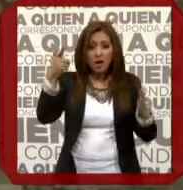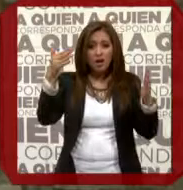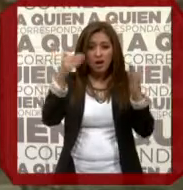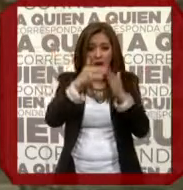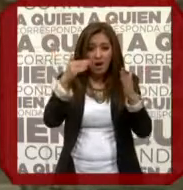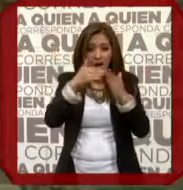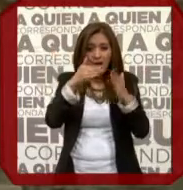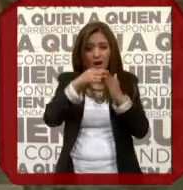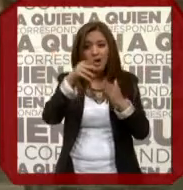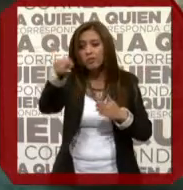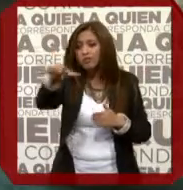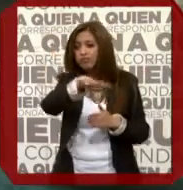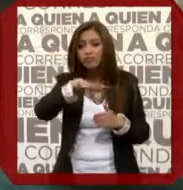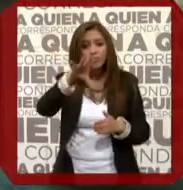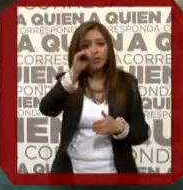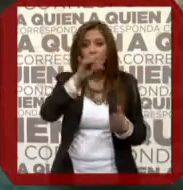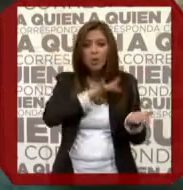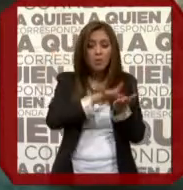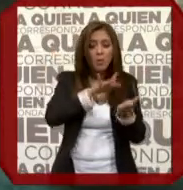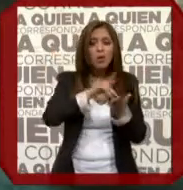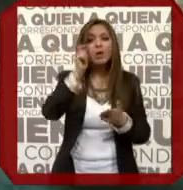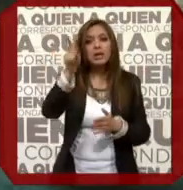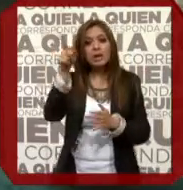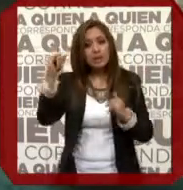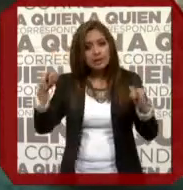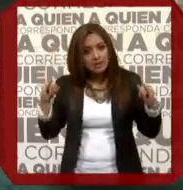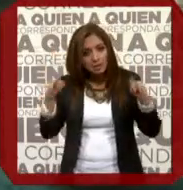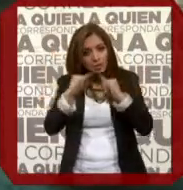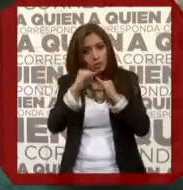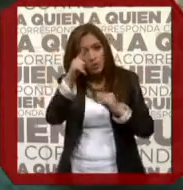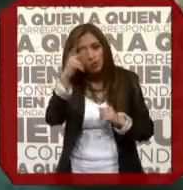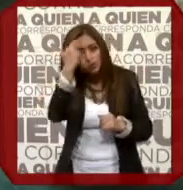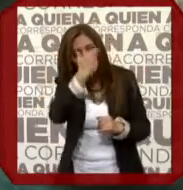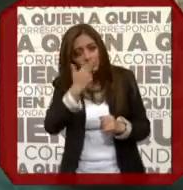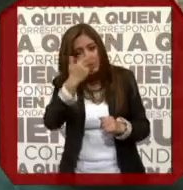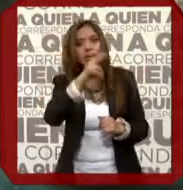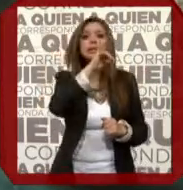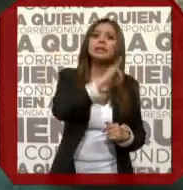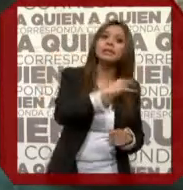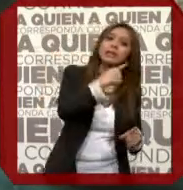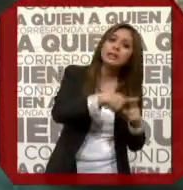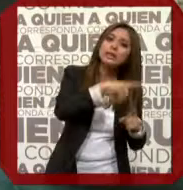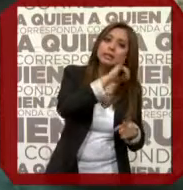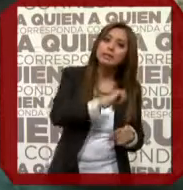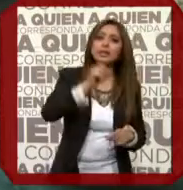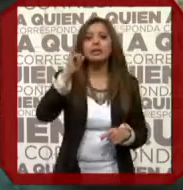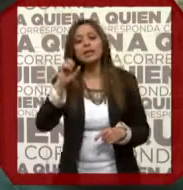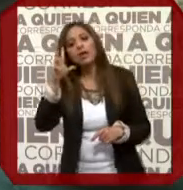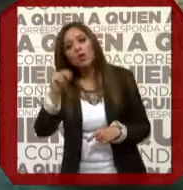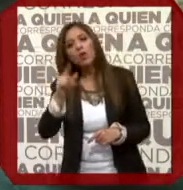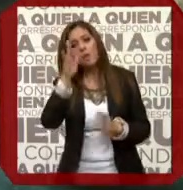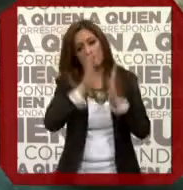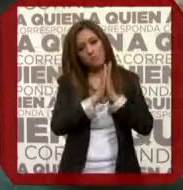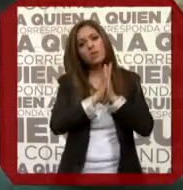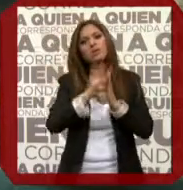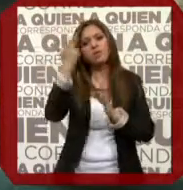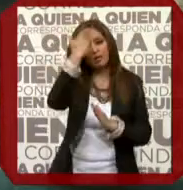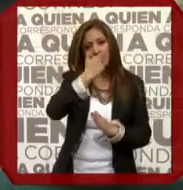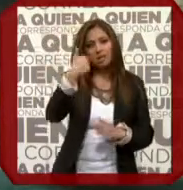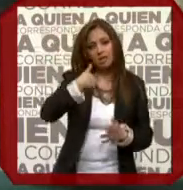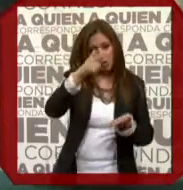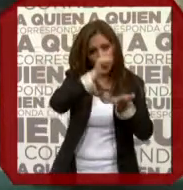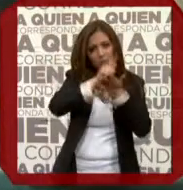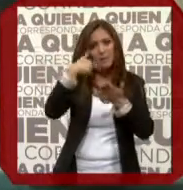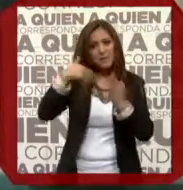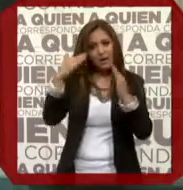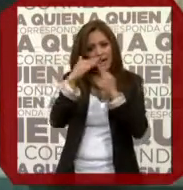dentro del apoyo. La institución que se encarga de verificar quién necesita y quién no pudiera venir y corroborar si de verdad lo necesito y